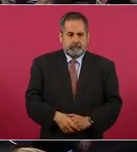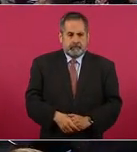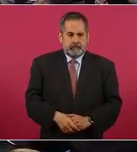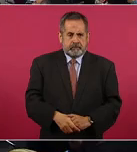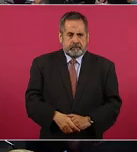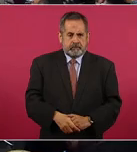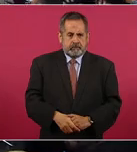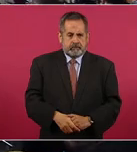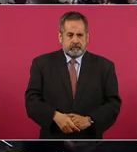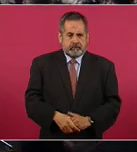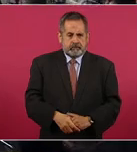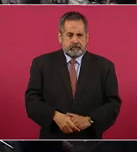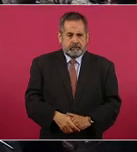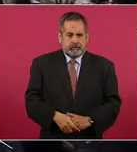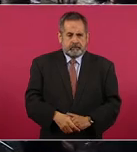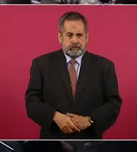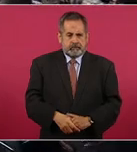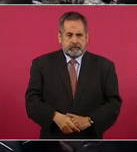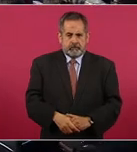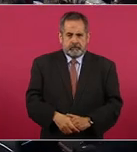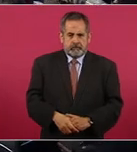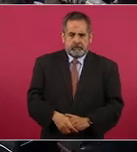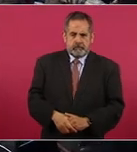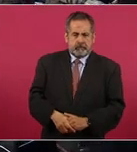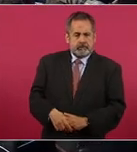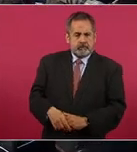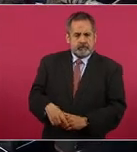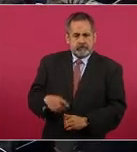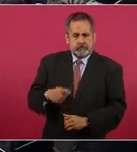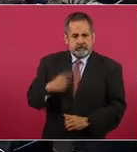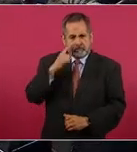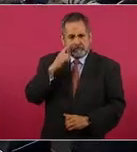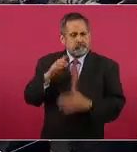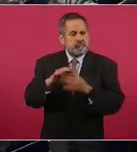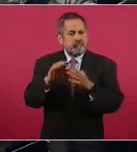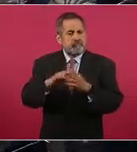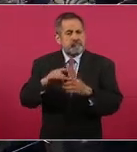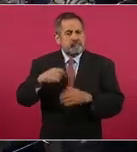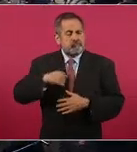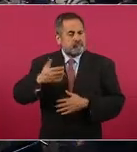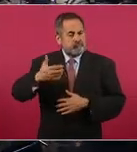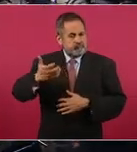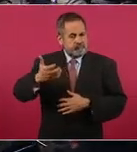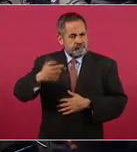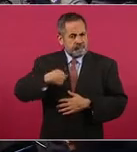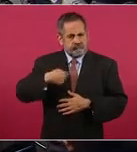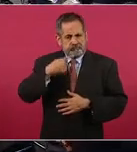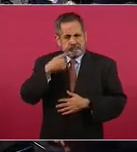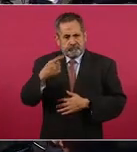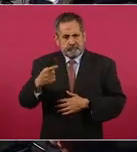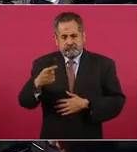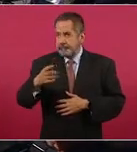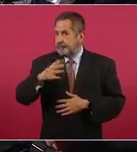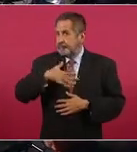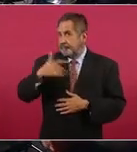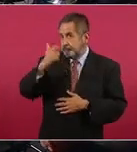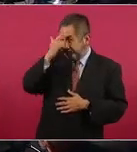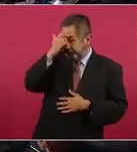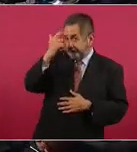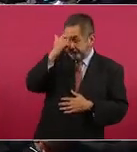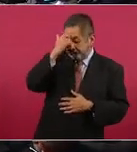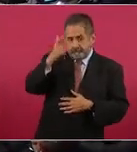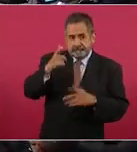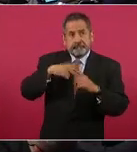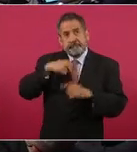¿Cambios más logrados y cuánto es lo que falta? Las cosas que yo hice No me las inventé, ni las